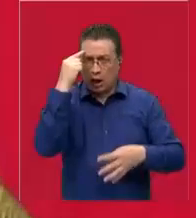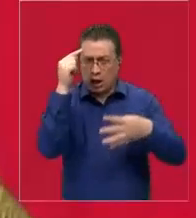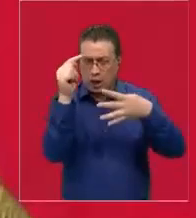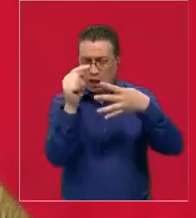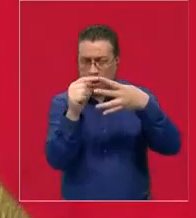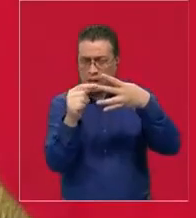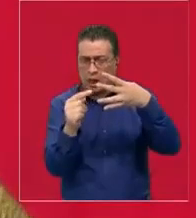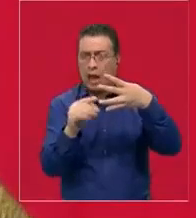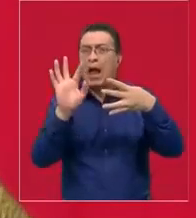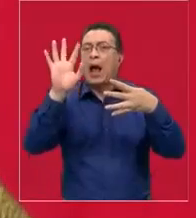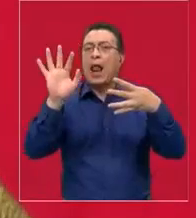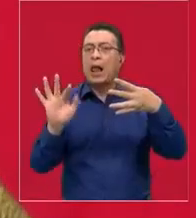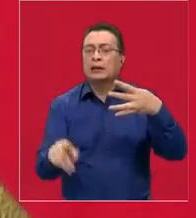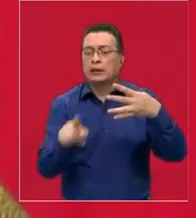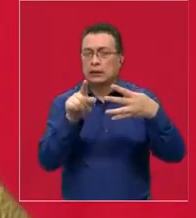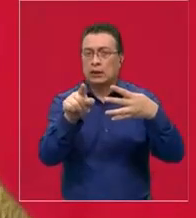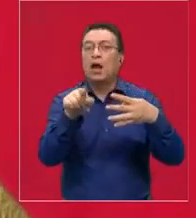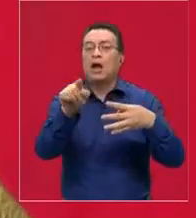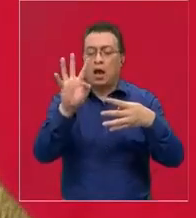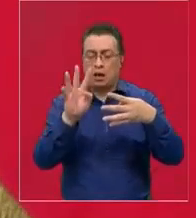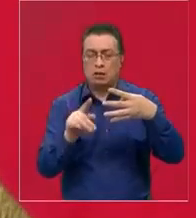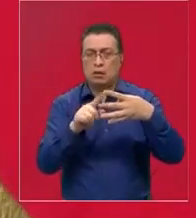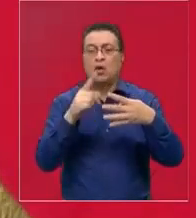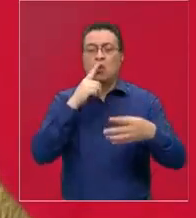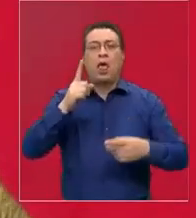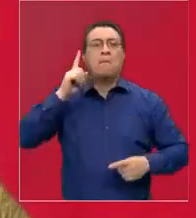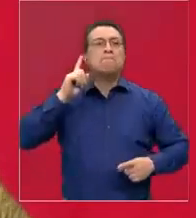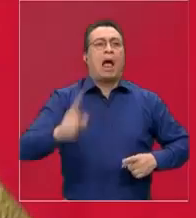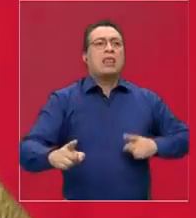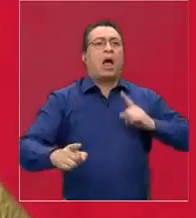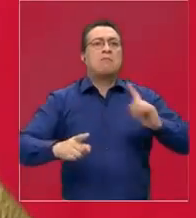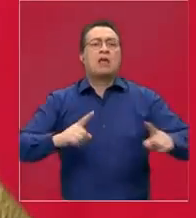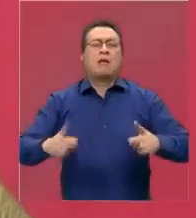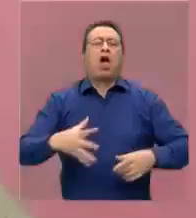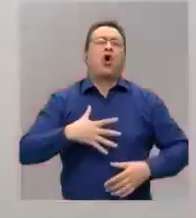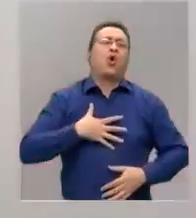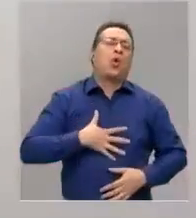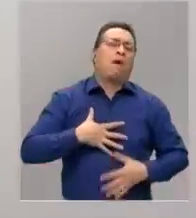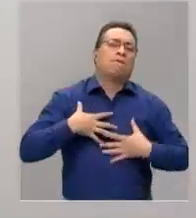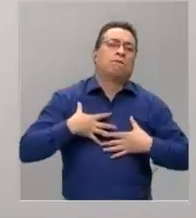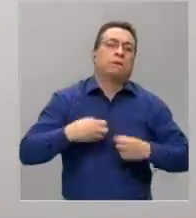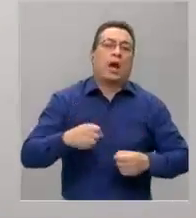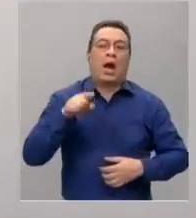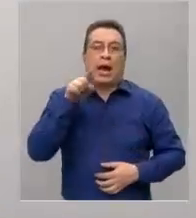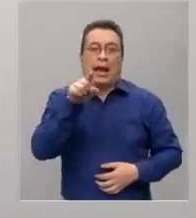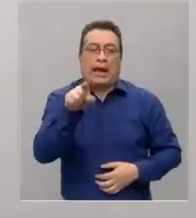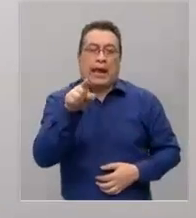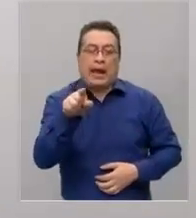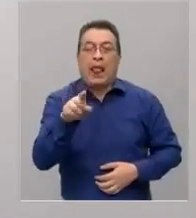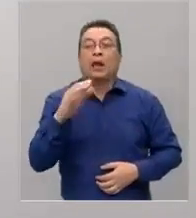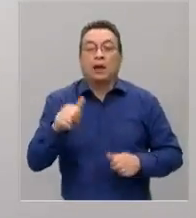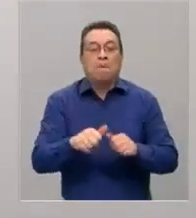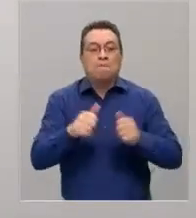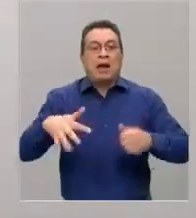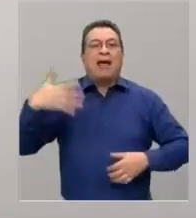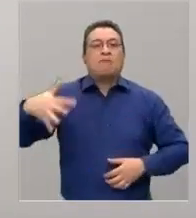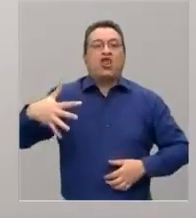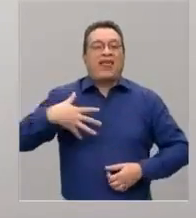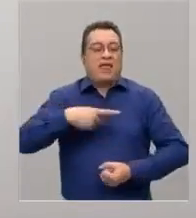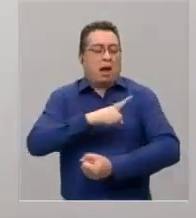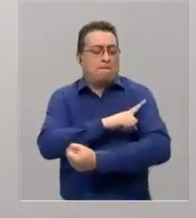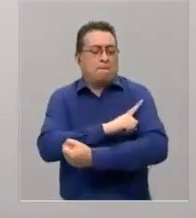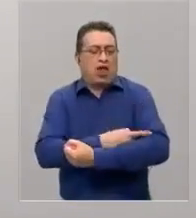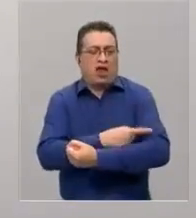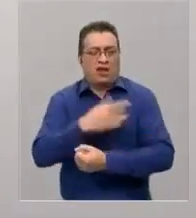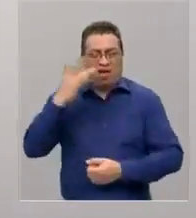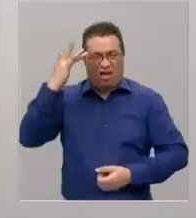rasgos. Vladimir Putin muestra rasgos narcisistas de personalidad, donde vemos que lo que más importa es el poder por sobre la